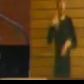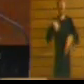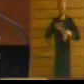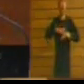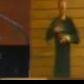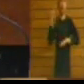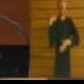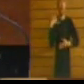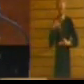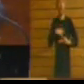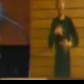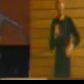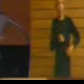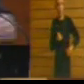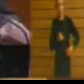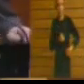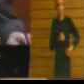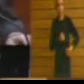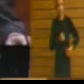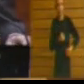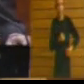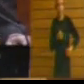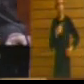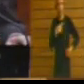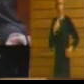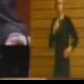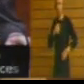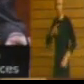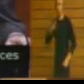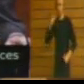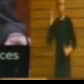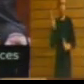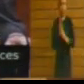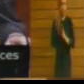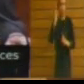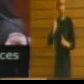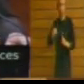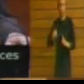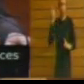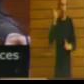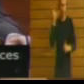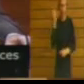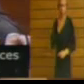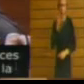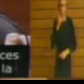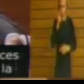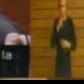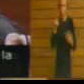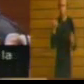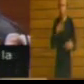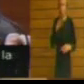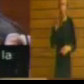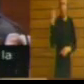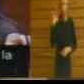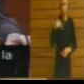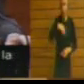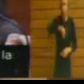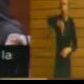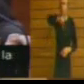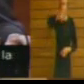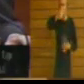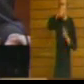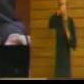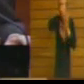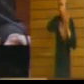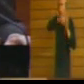de diciembre, fueron capaces del mayor atropello que se ha hecho a la escuela pública con la aprobación de aquella normativa